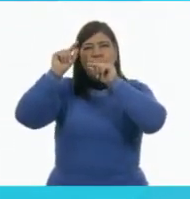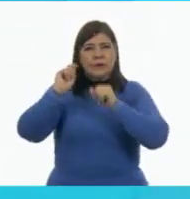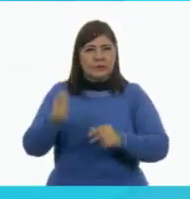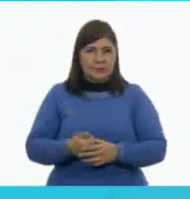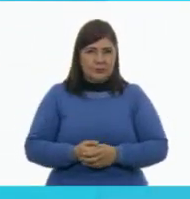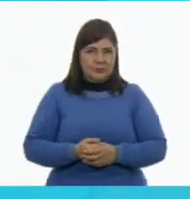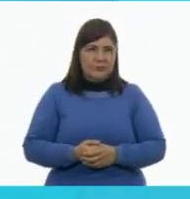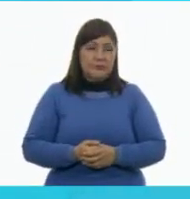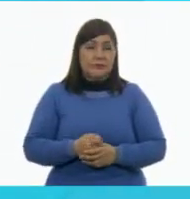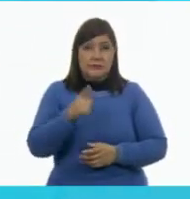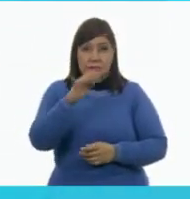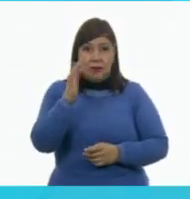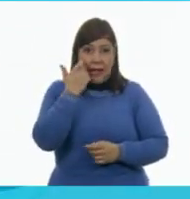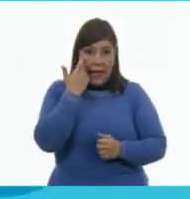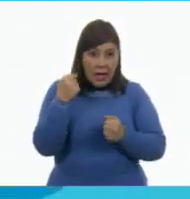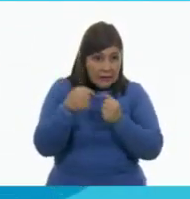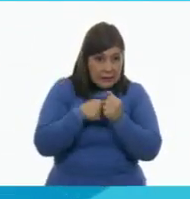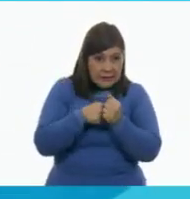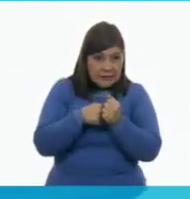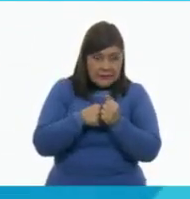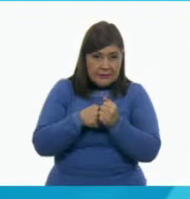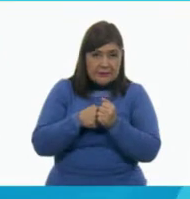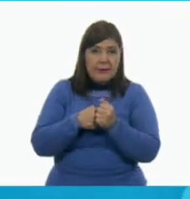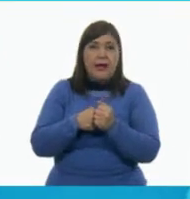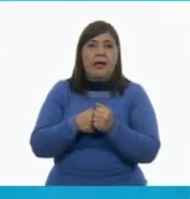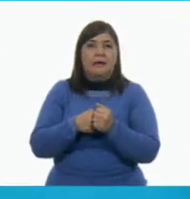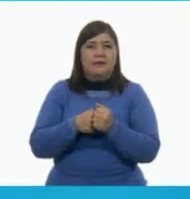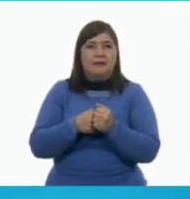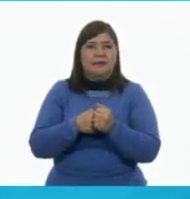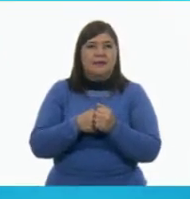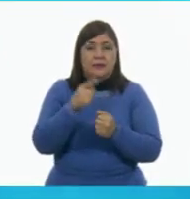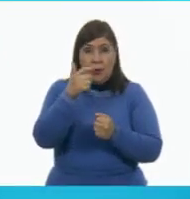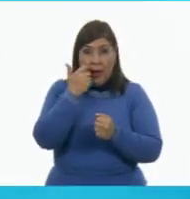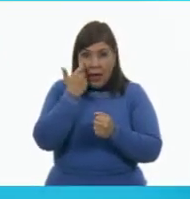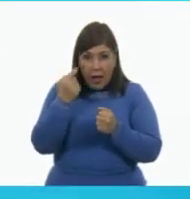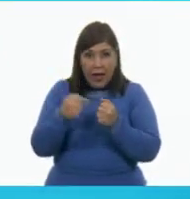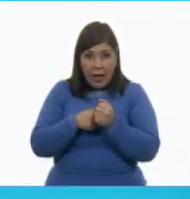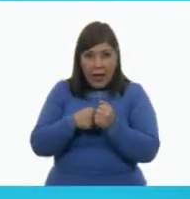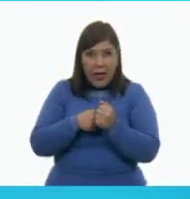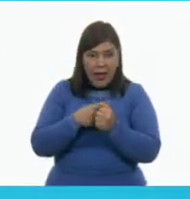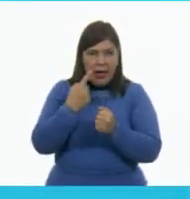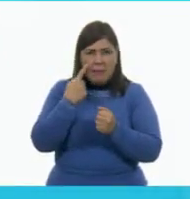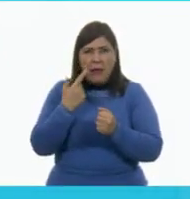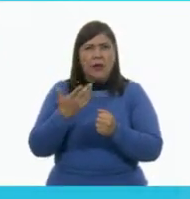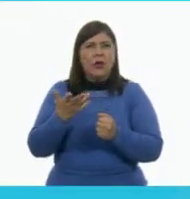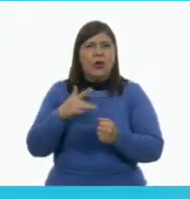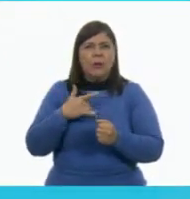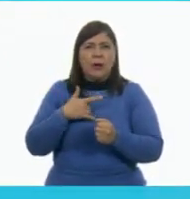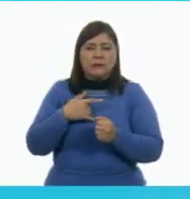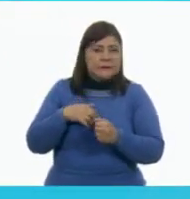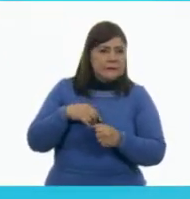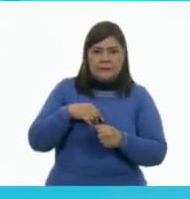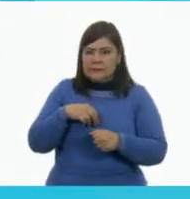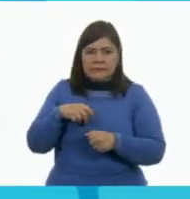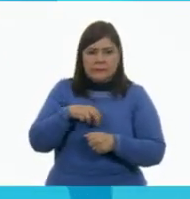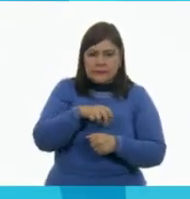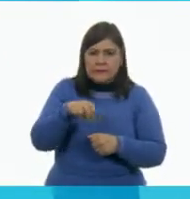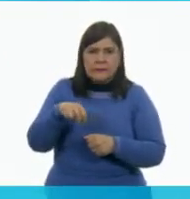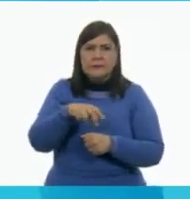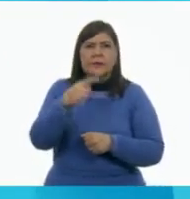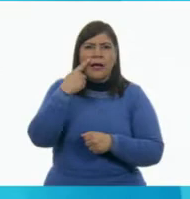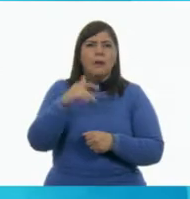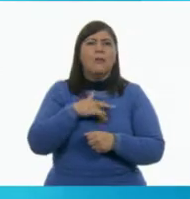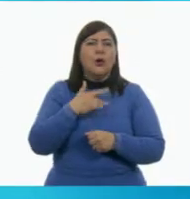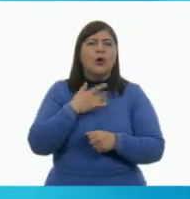Quizá quieres esconderte. Sí, quieres esconderte. ¿Cómo caminas cuando te quieres esconder? Creas